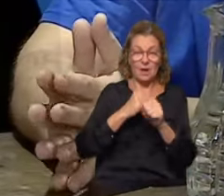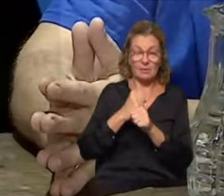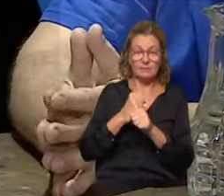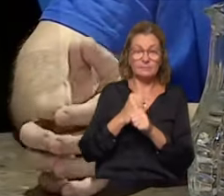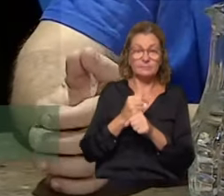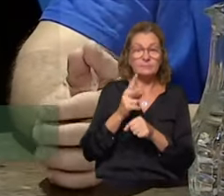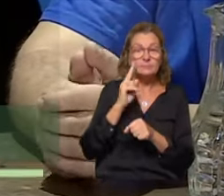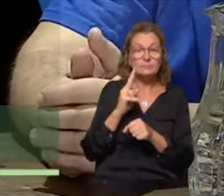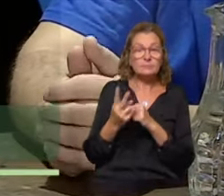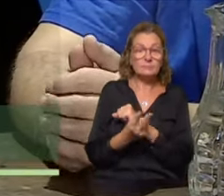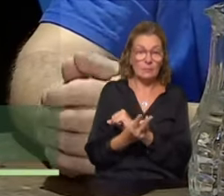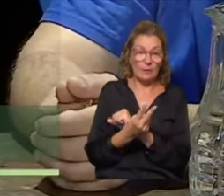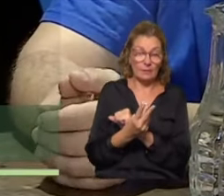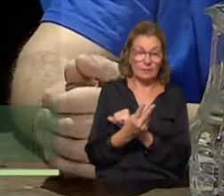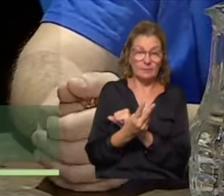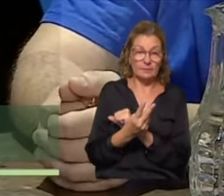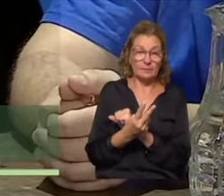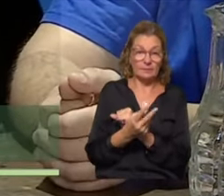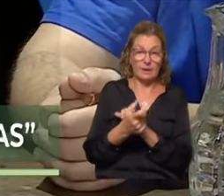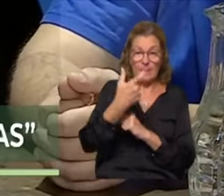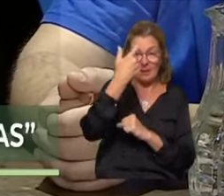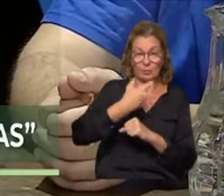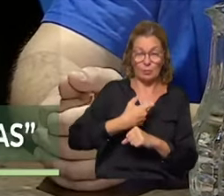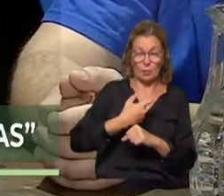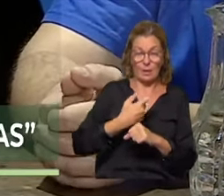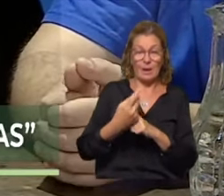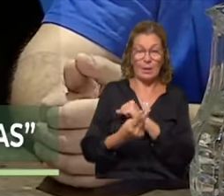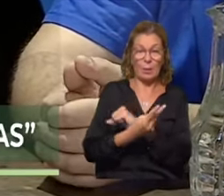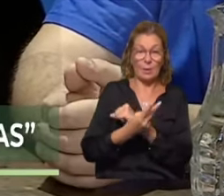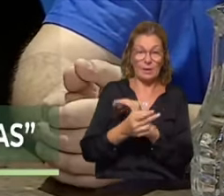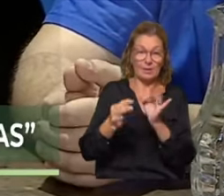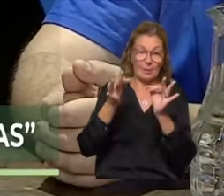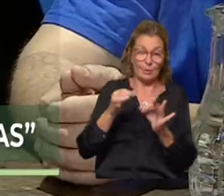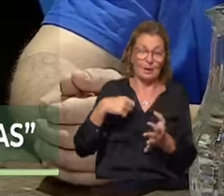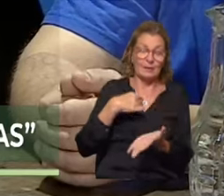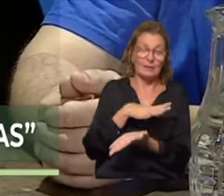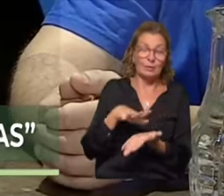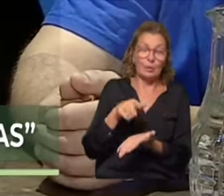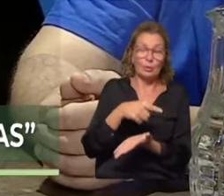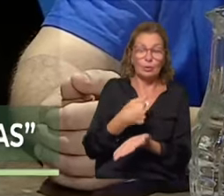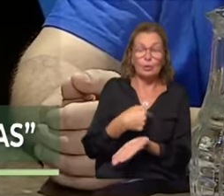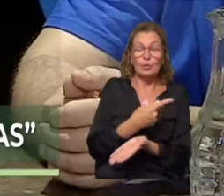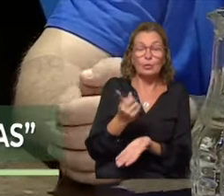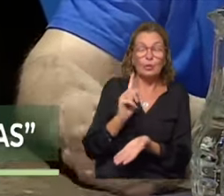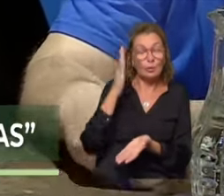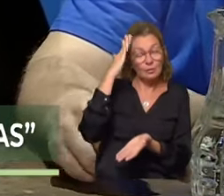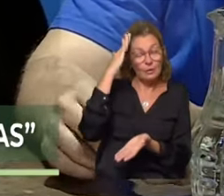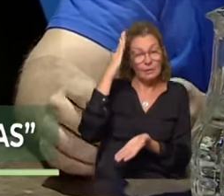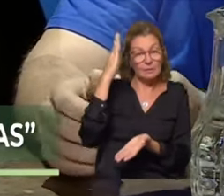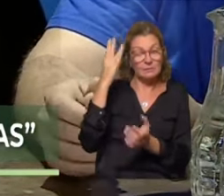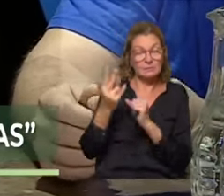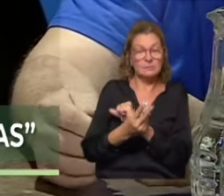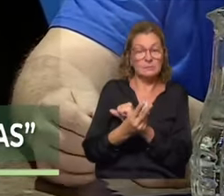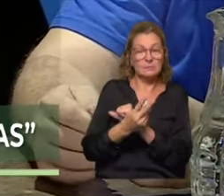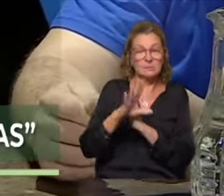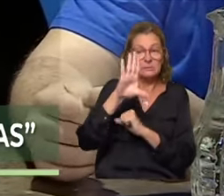Vamos a tratar de prevenir la integridad de los guardias de seguridad en estas situaciones. Como ustedes saben, guardias de seguridad hay en